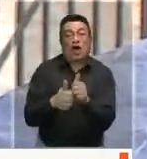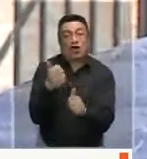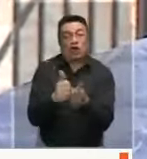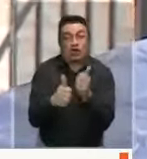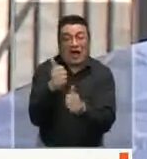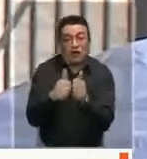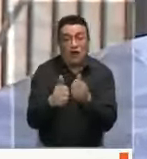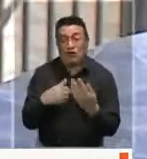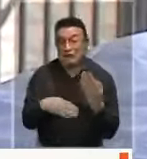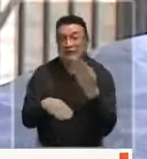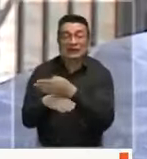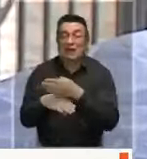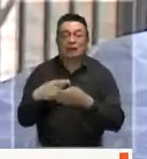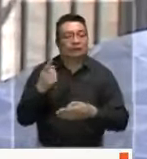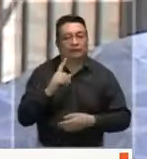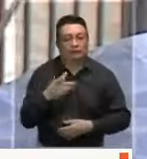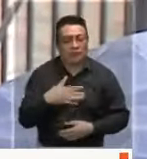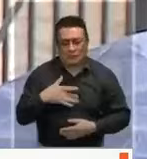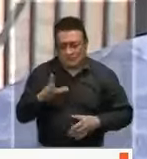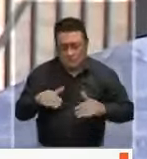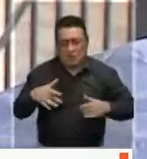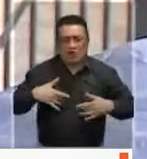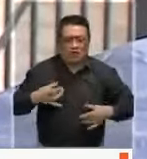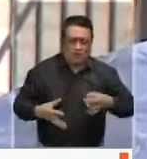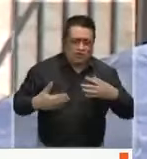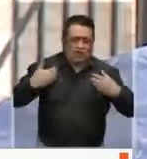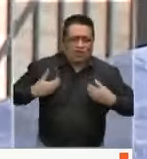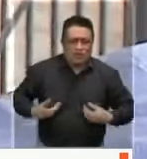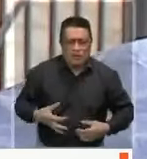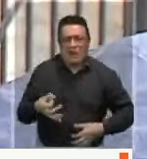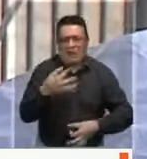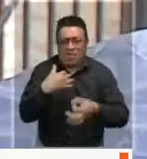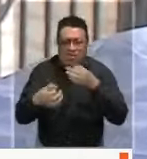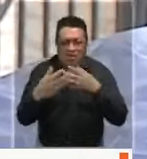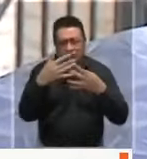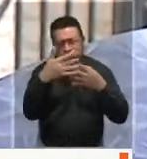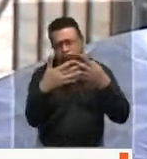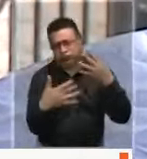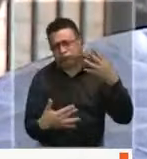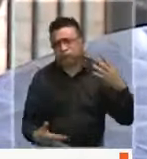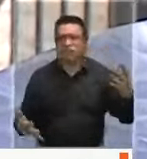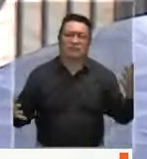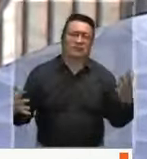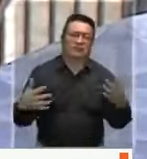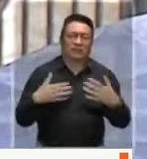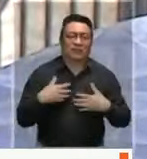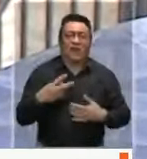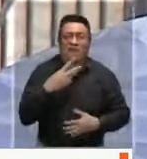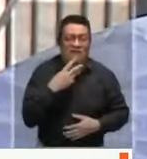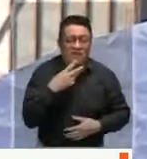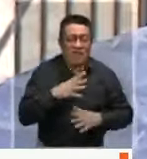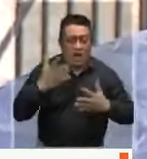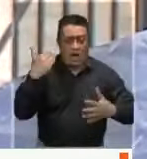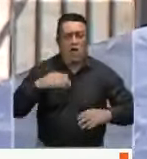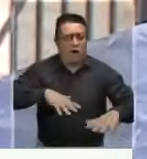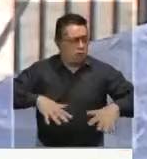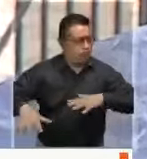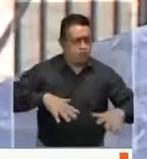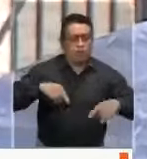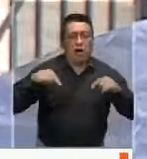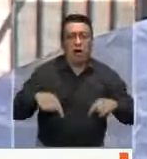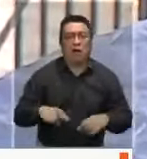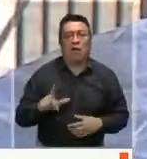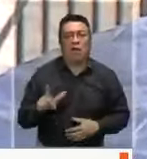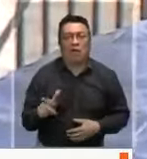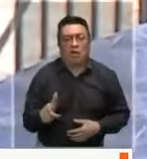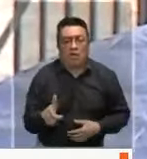Pero no se me pasan los dolores, estoy con hartos medicamentos y ahí mi vida era bien activa y ahora es muy